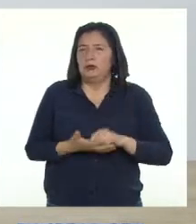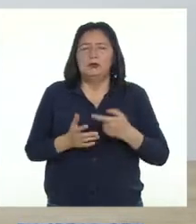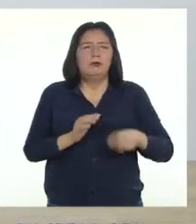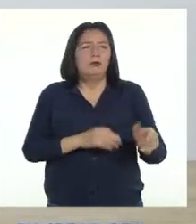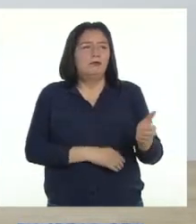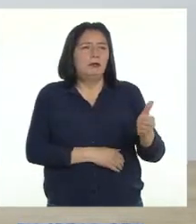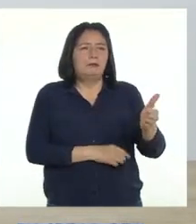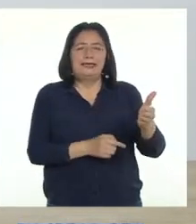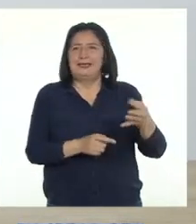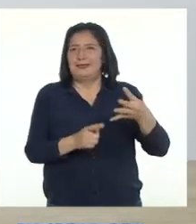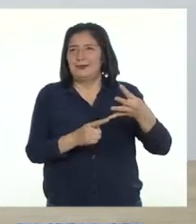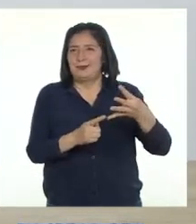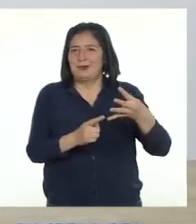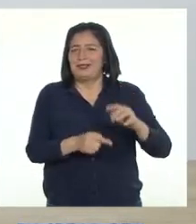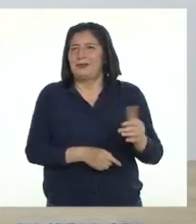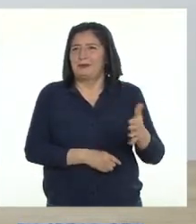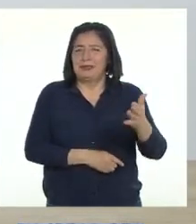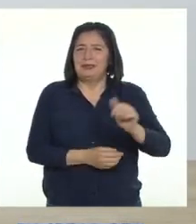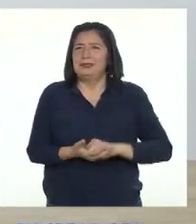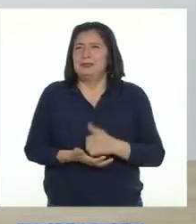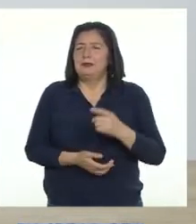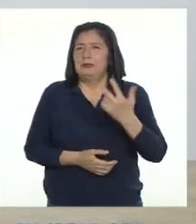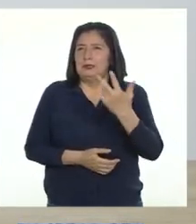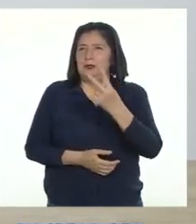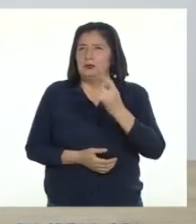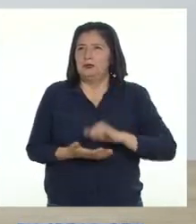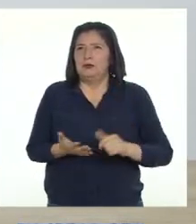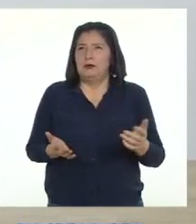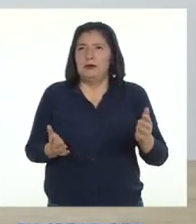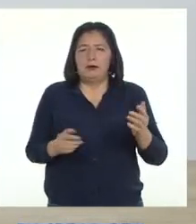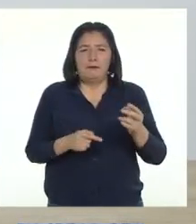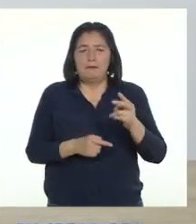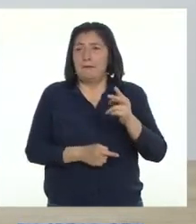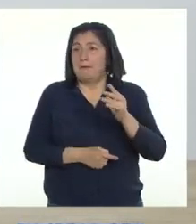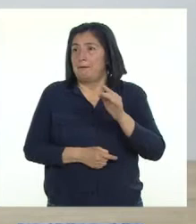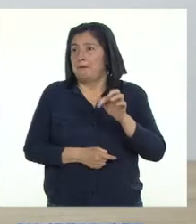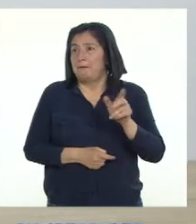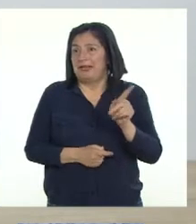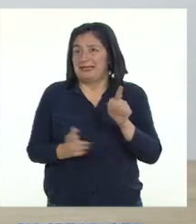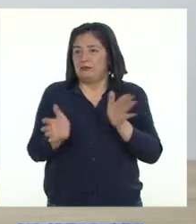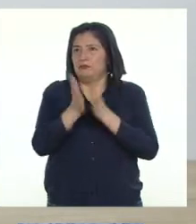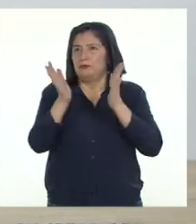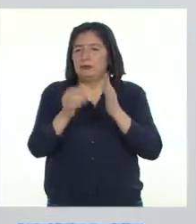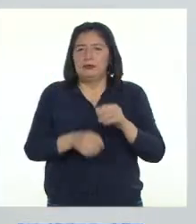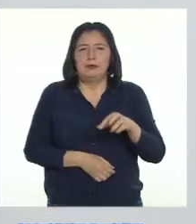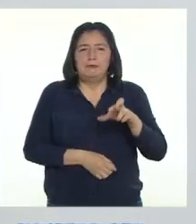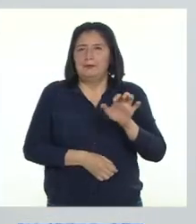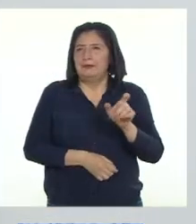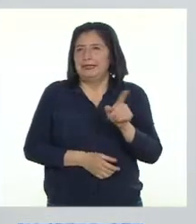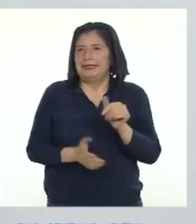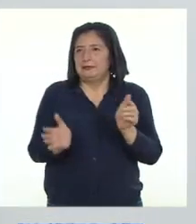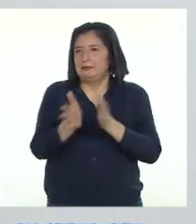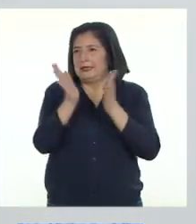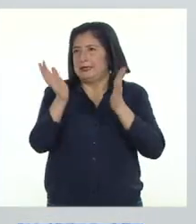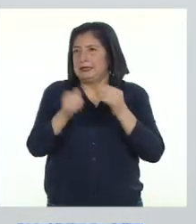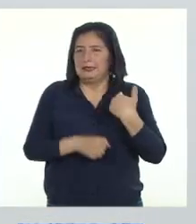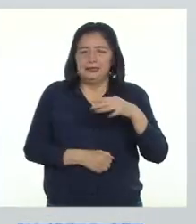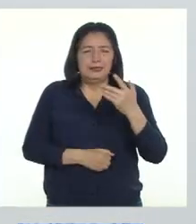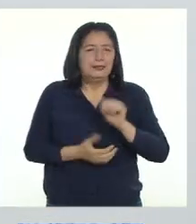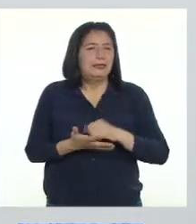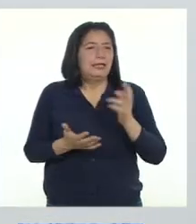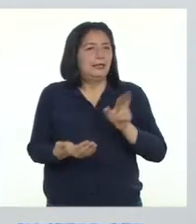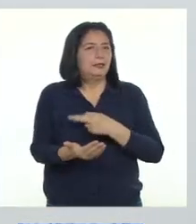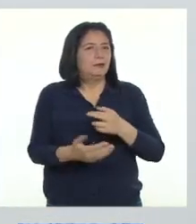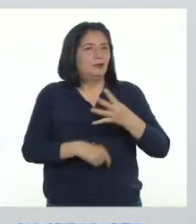pez. Pez. 3, 2, 1, va. Pez. 3, 2, 1, va. Pez. Genial. Y ahora que tenemos todos